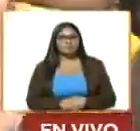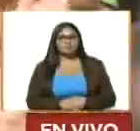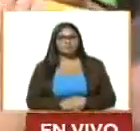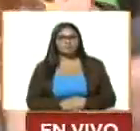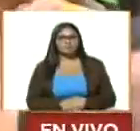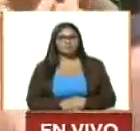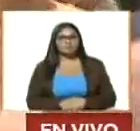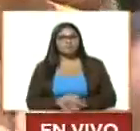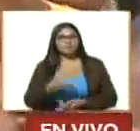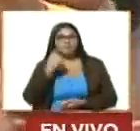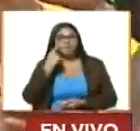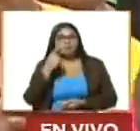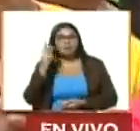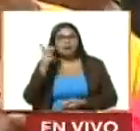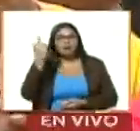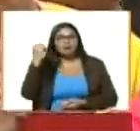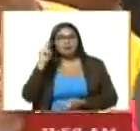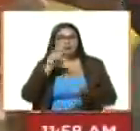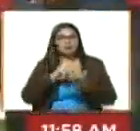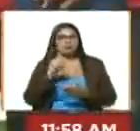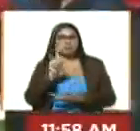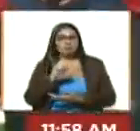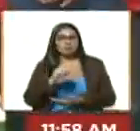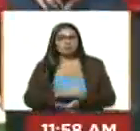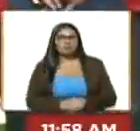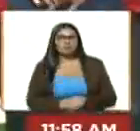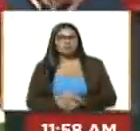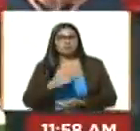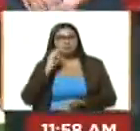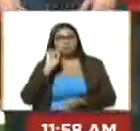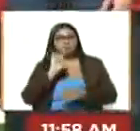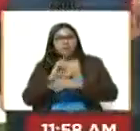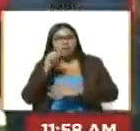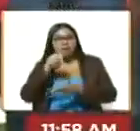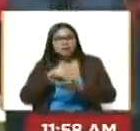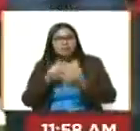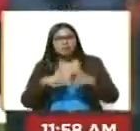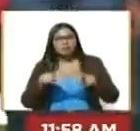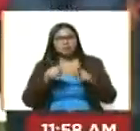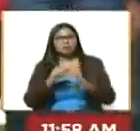¿Ve? Pero ellas no vinieron para acá. ¿Cómo que no vinieron para acá?